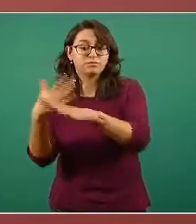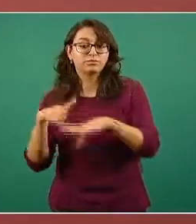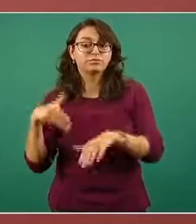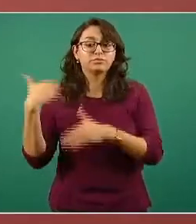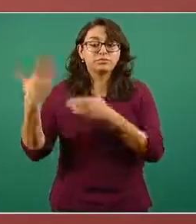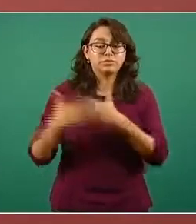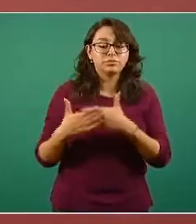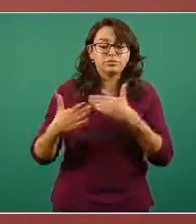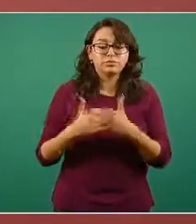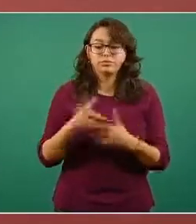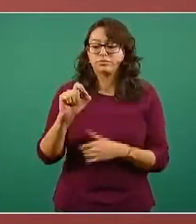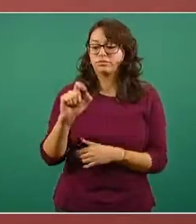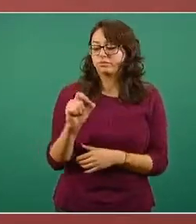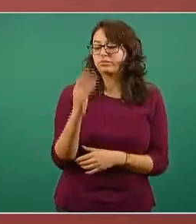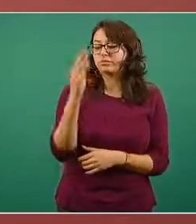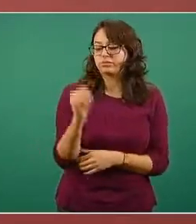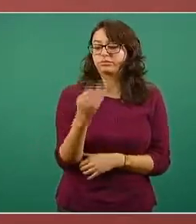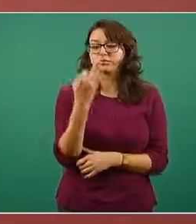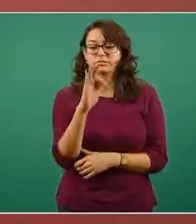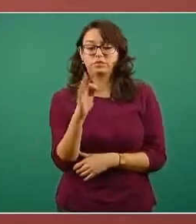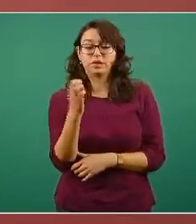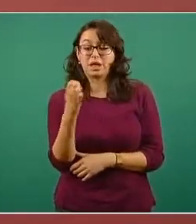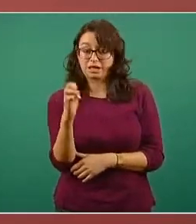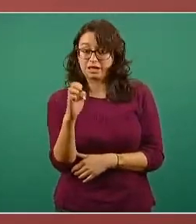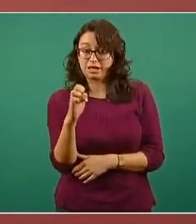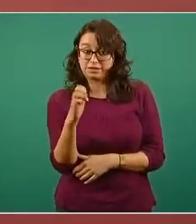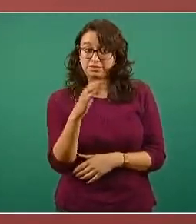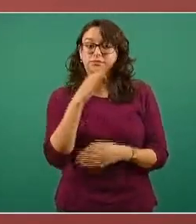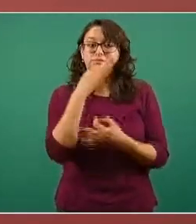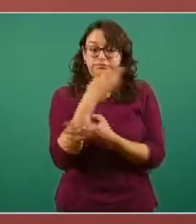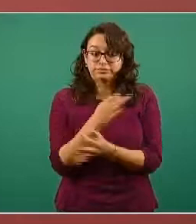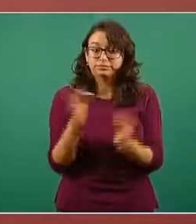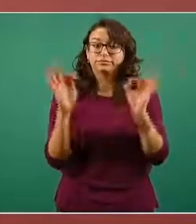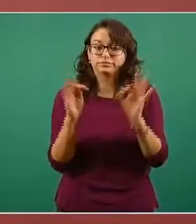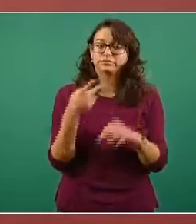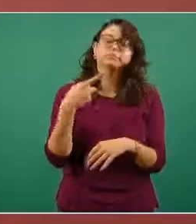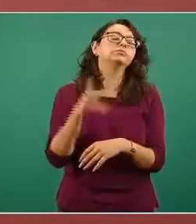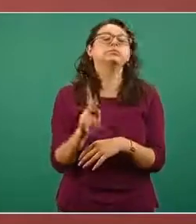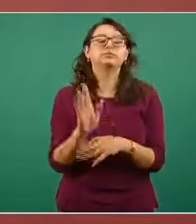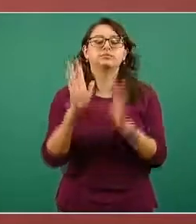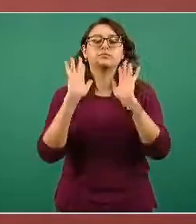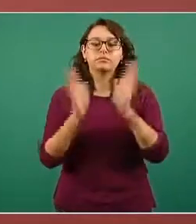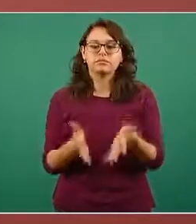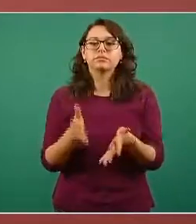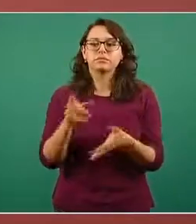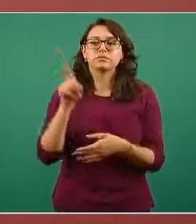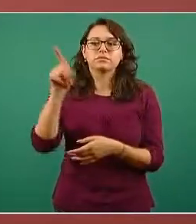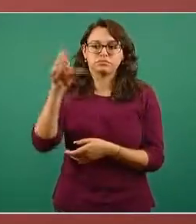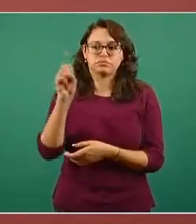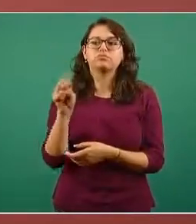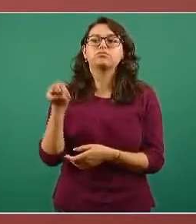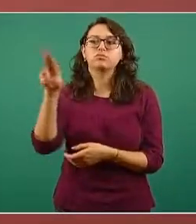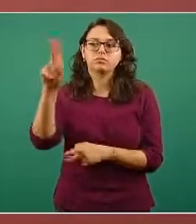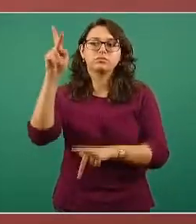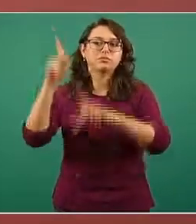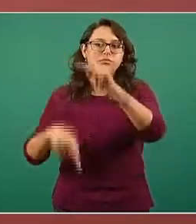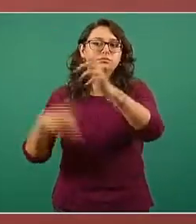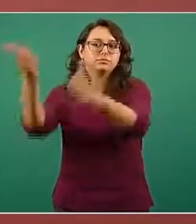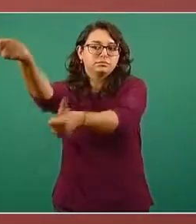ocurriría el próximo 29 de enero, pero ya sabemos la cantidad que en esta primera ronda de dotación nos